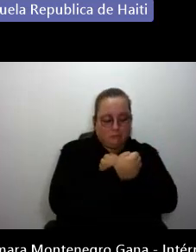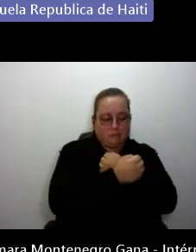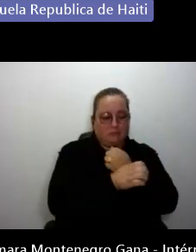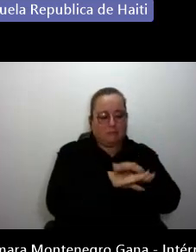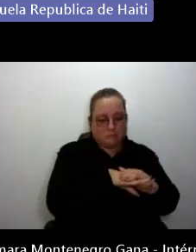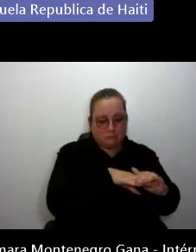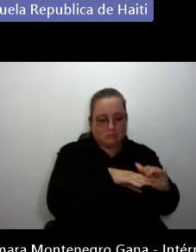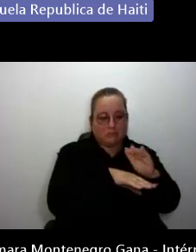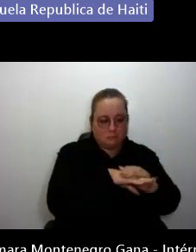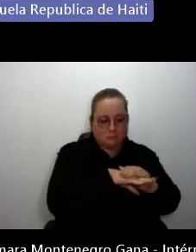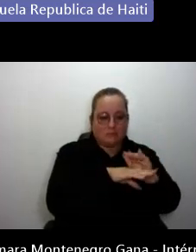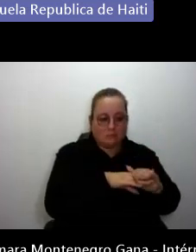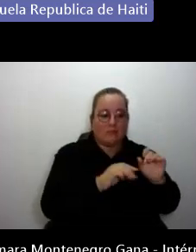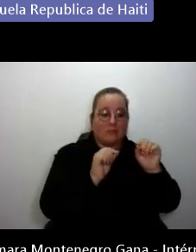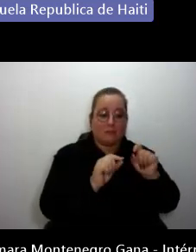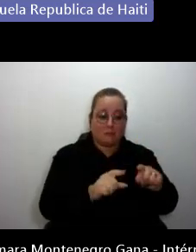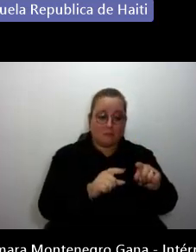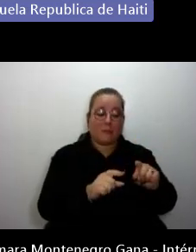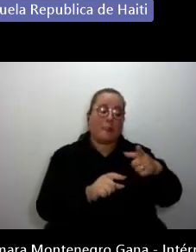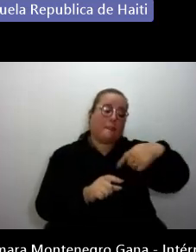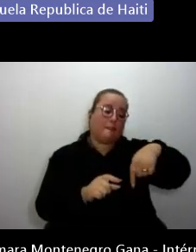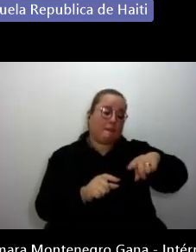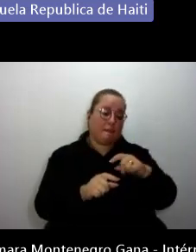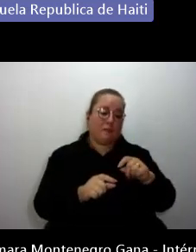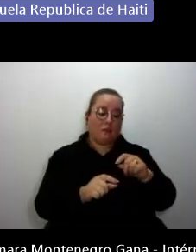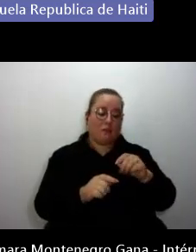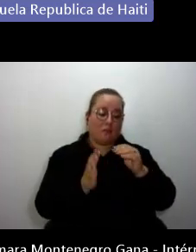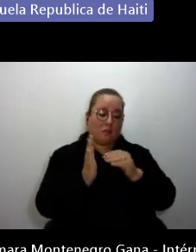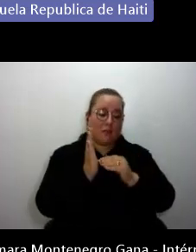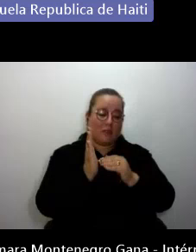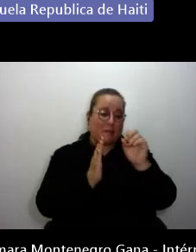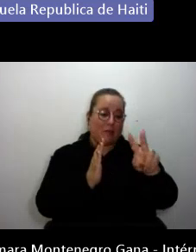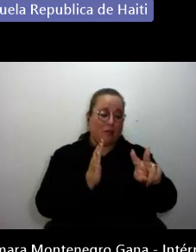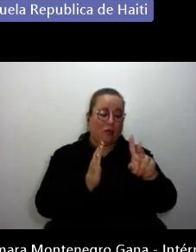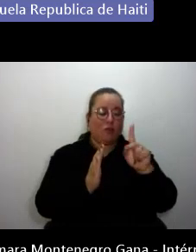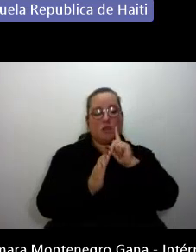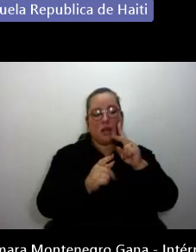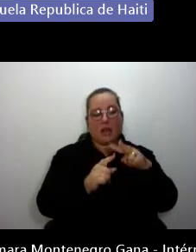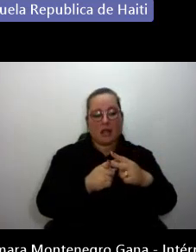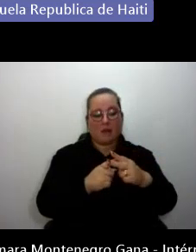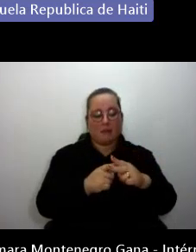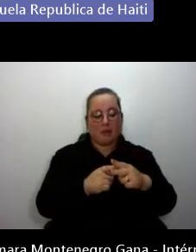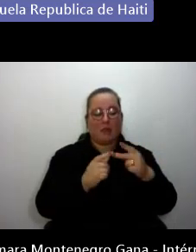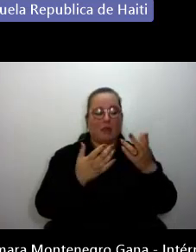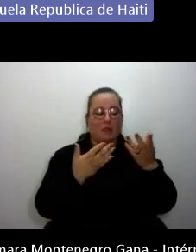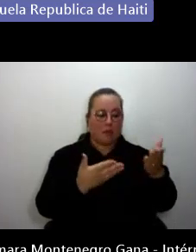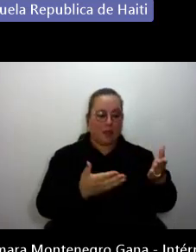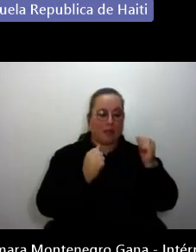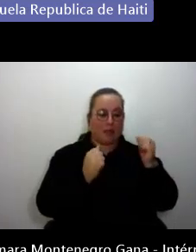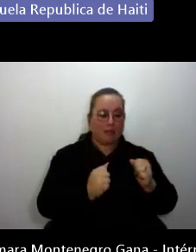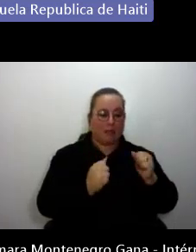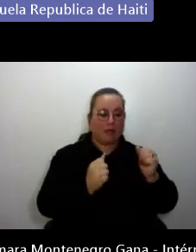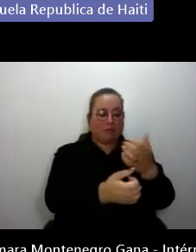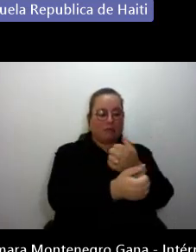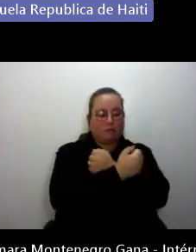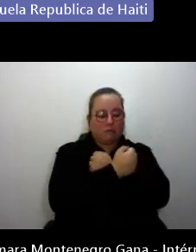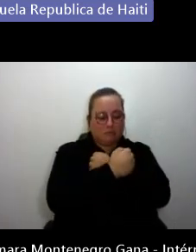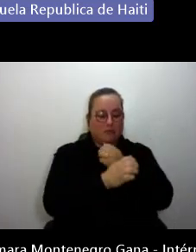tiempo. En esta sala de contención existen herramientas para poder contener a los niños